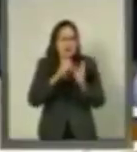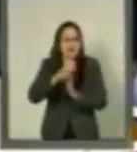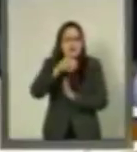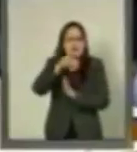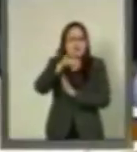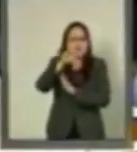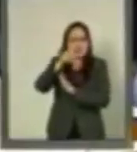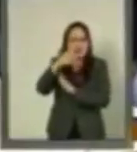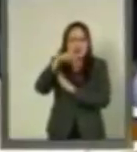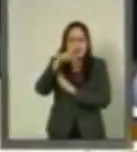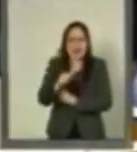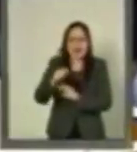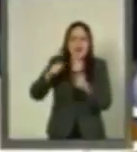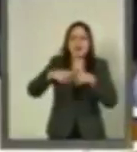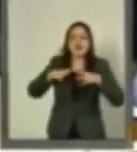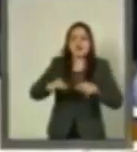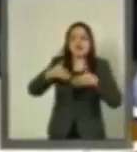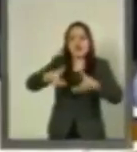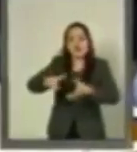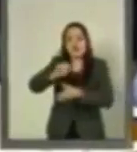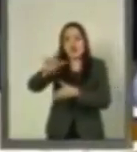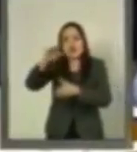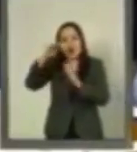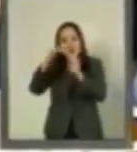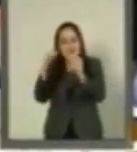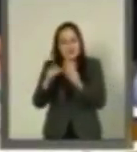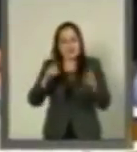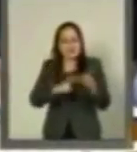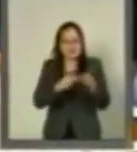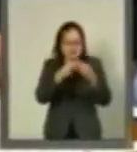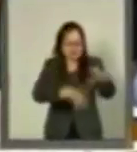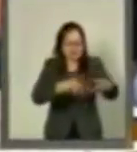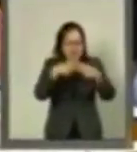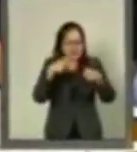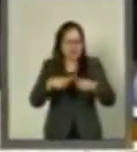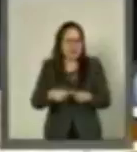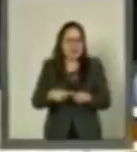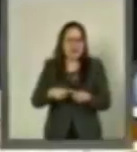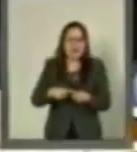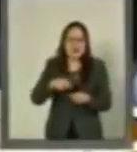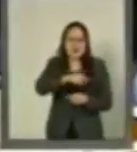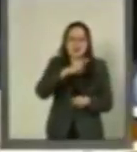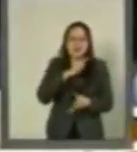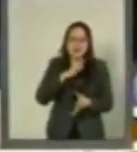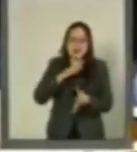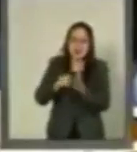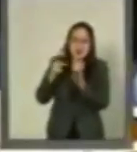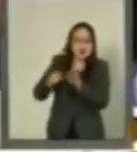Reintegra, Fundación Camino a Casa, Casa sobre la Roca, etcétera, etcétera, etcétera,